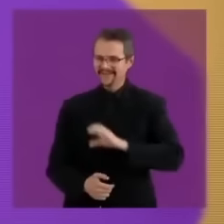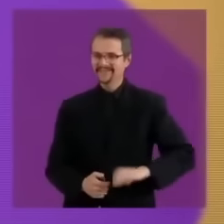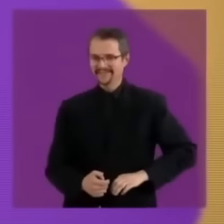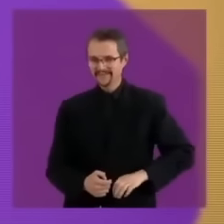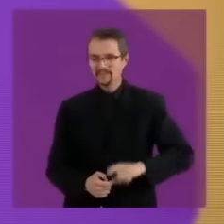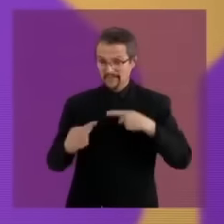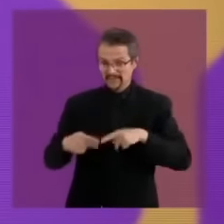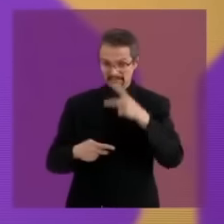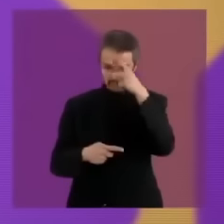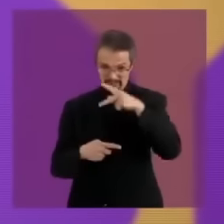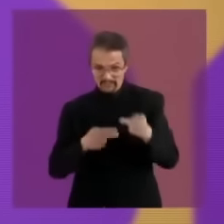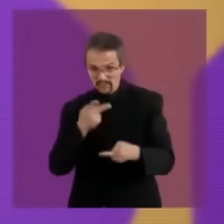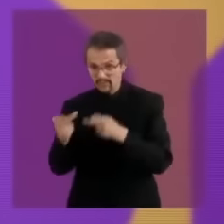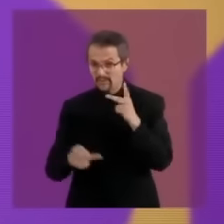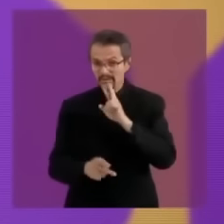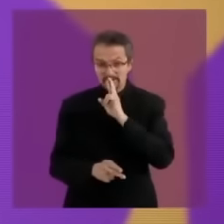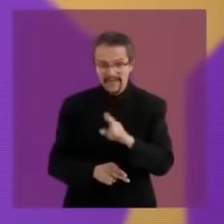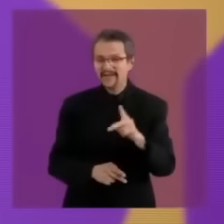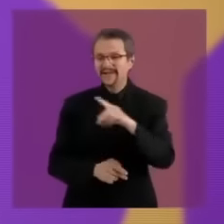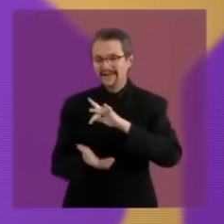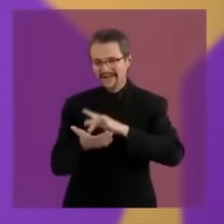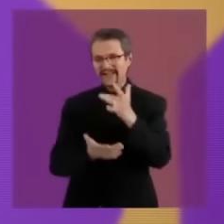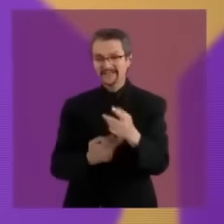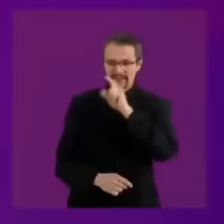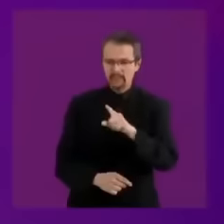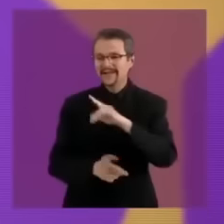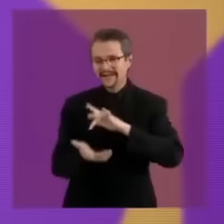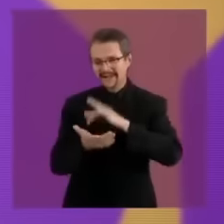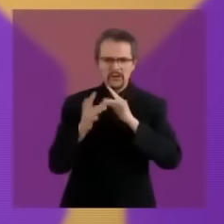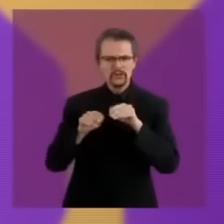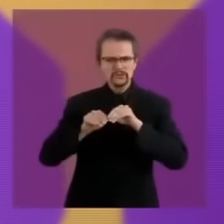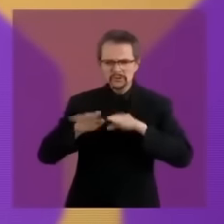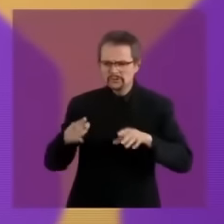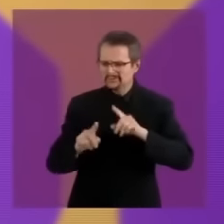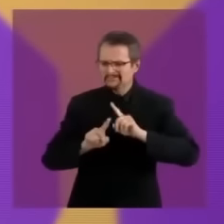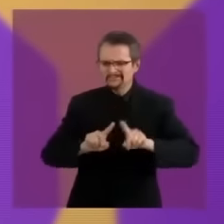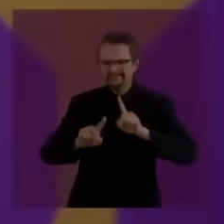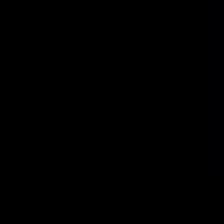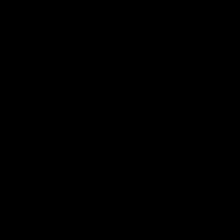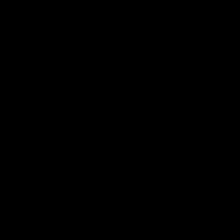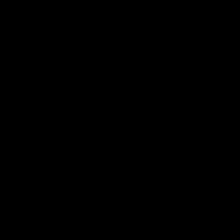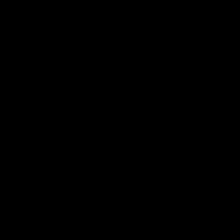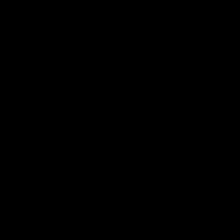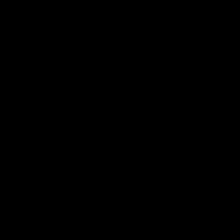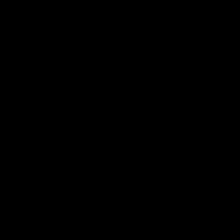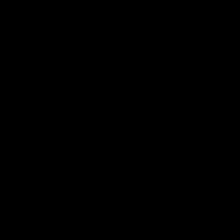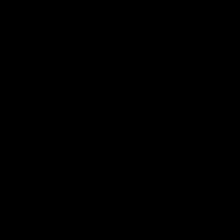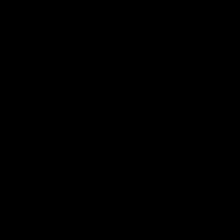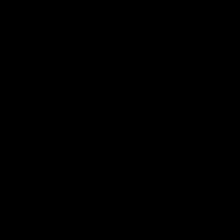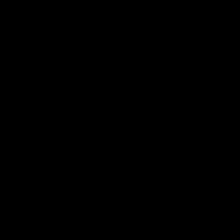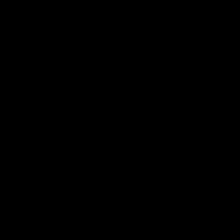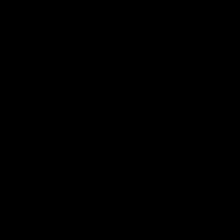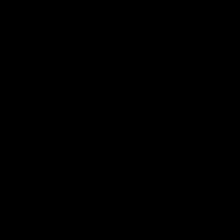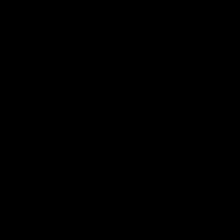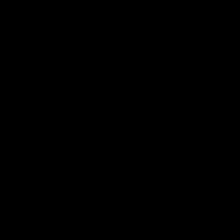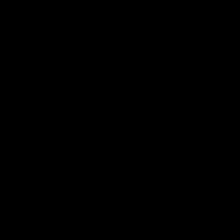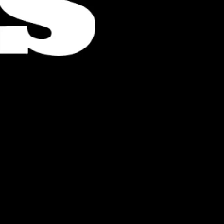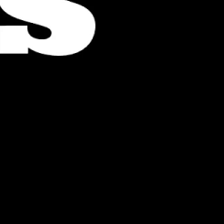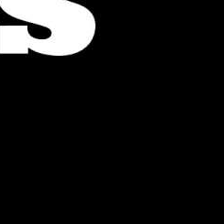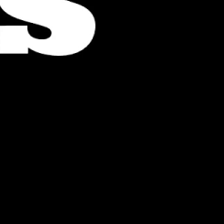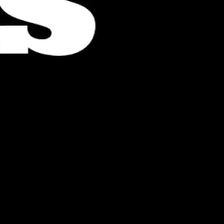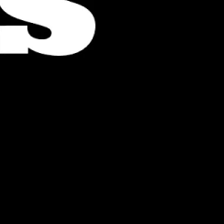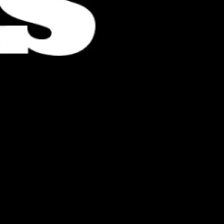por haber despegado y a usted que nos ve, que nos escucha y que se ducha. Muchas gracias. Gracias.